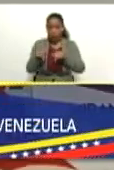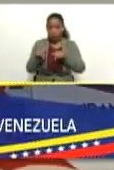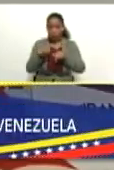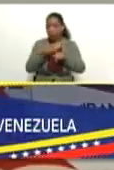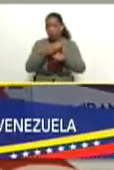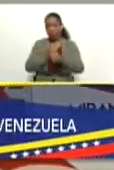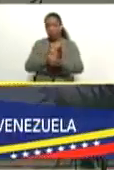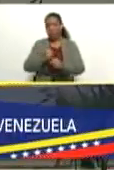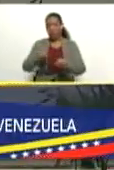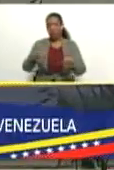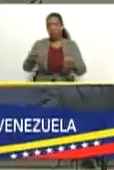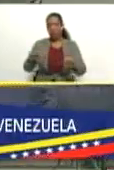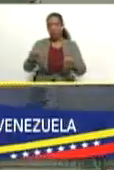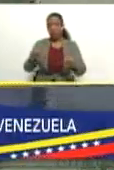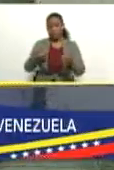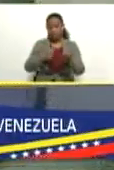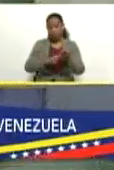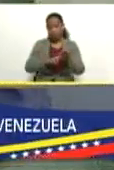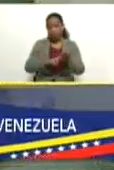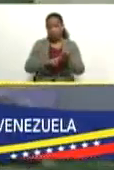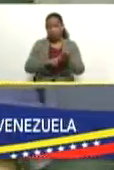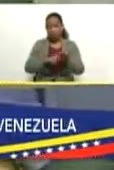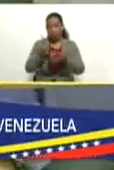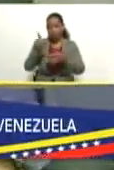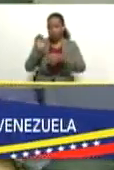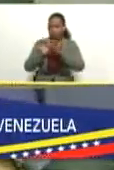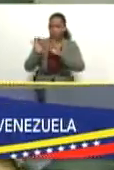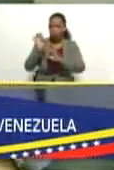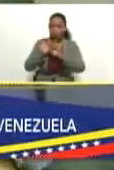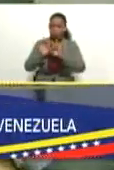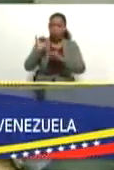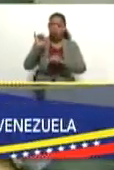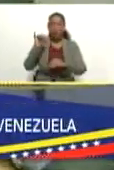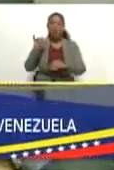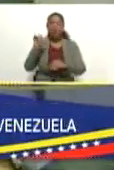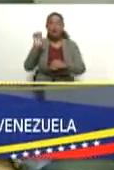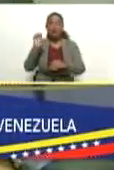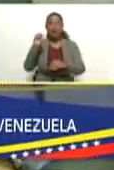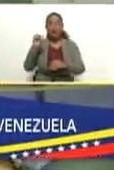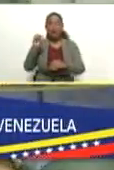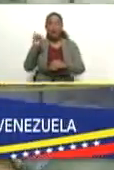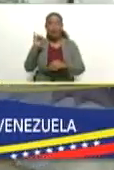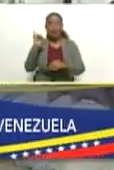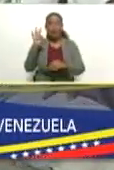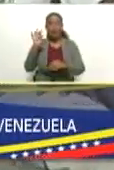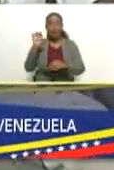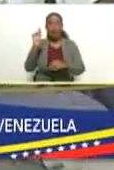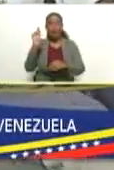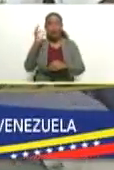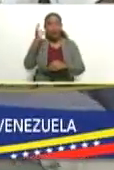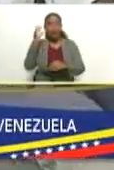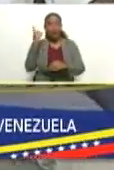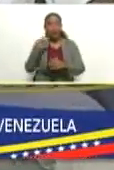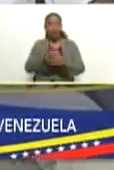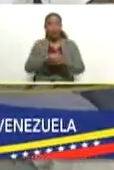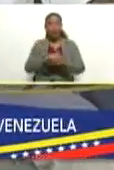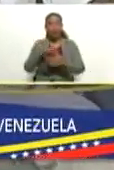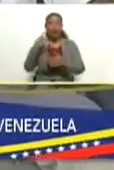Imposible, ¿verdad? ¿Qué me dices tú, Jennifer? Jennifer Cedeño, ¿es tu apellido? Carreño, presidente.